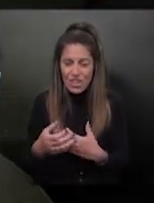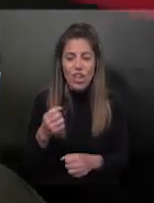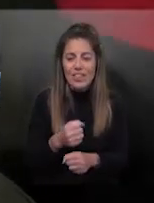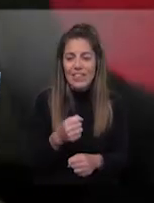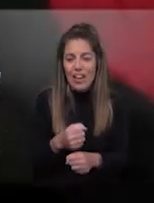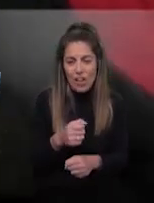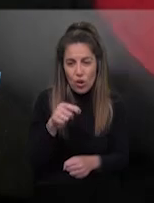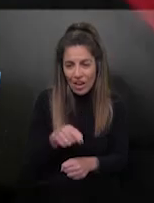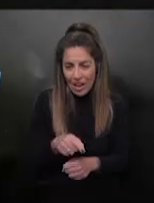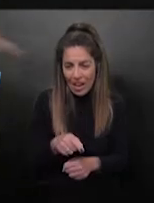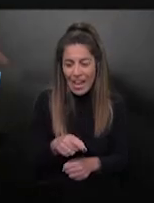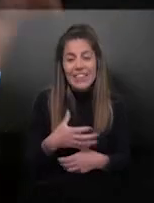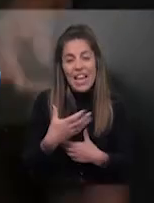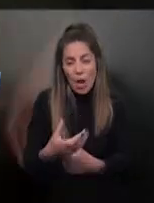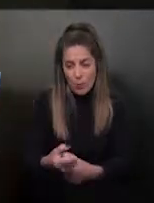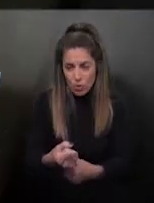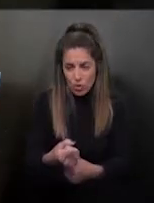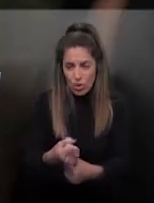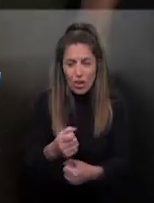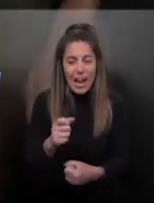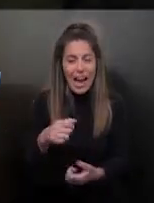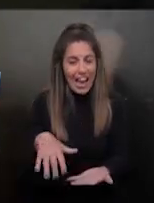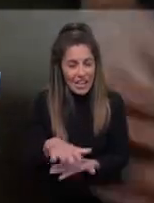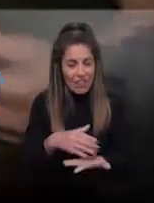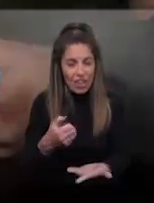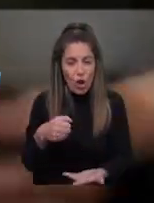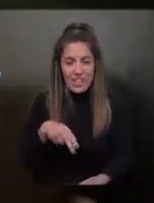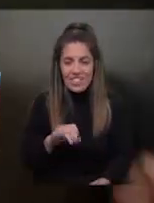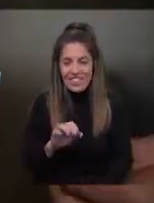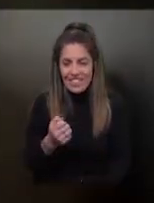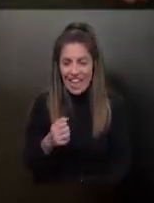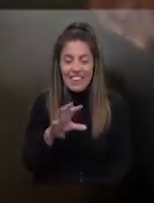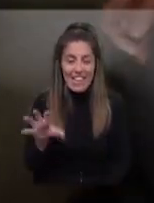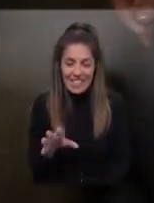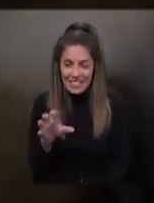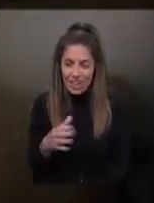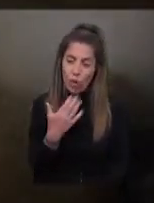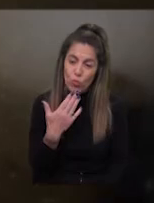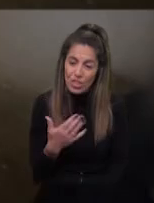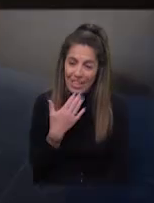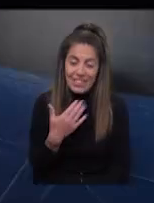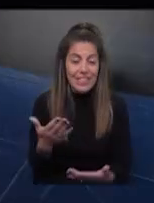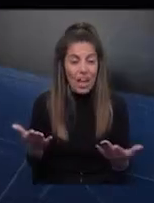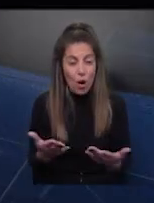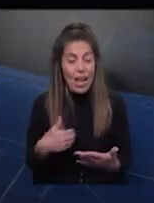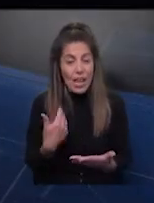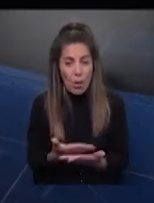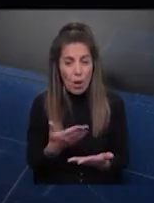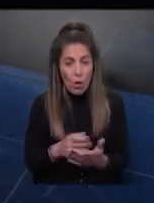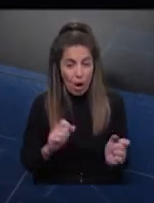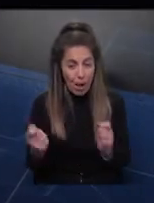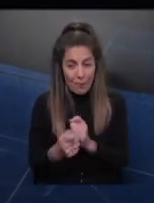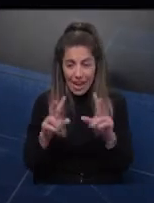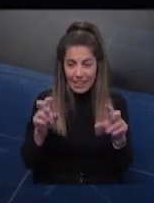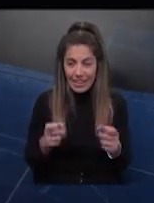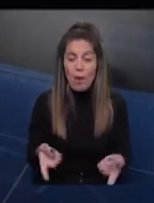en este caso, y del apoyo aquí en el barrio Encina del Cerro. Gracias, Martín. Y ahora les propongo cambiar de